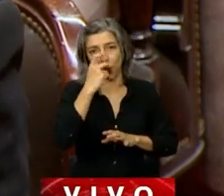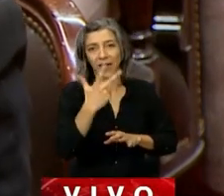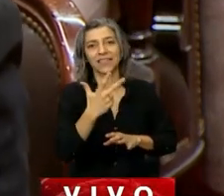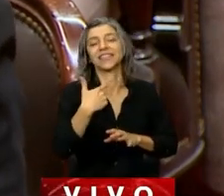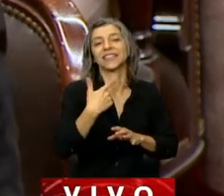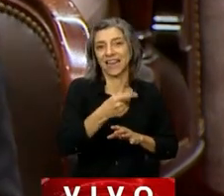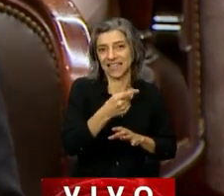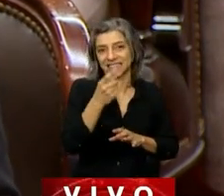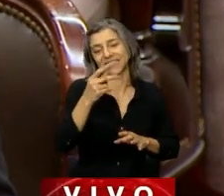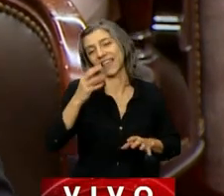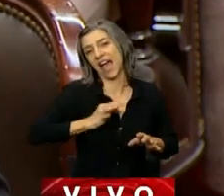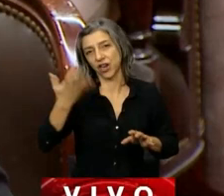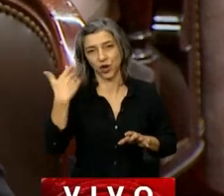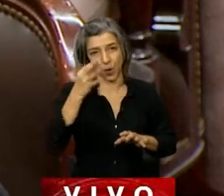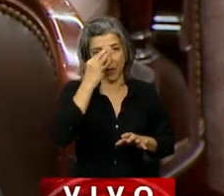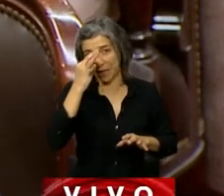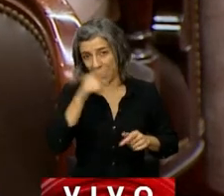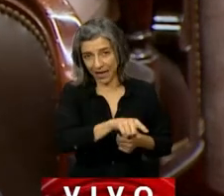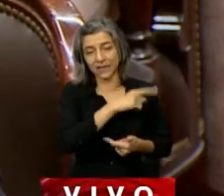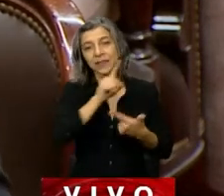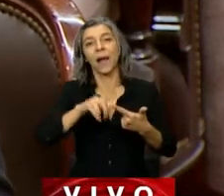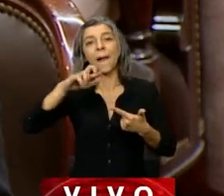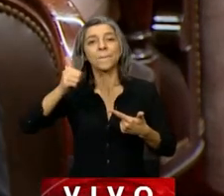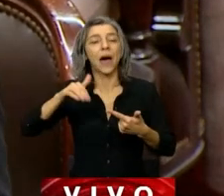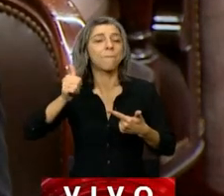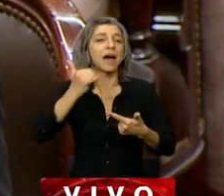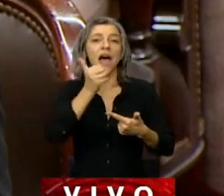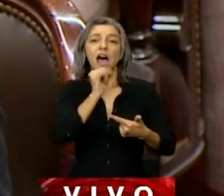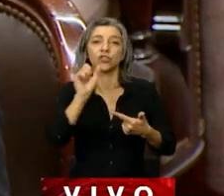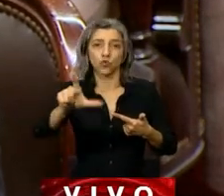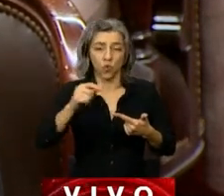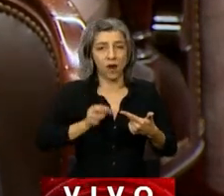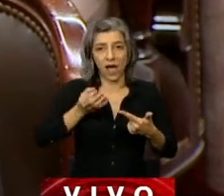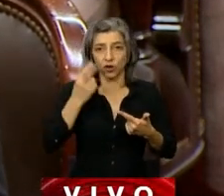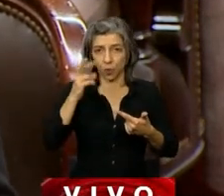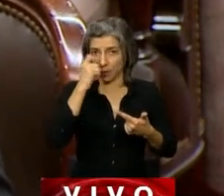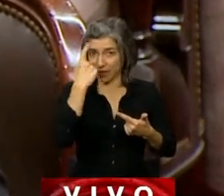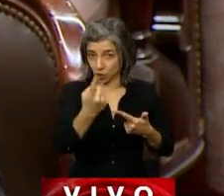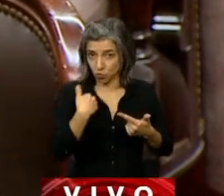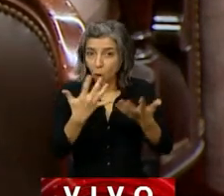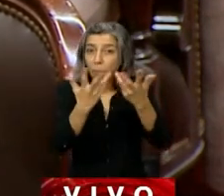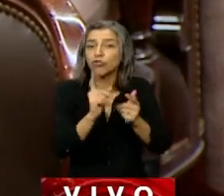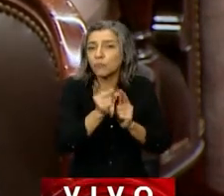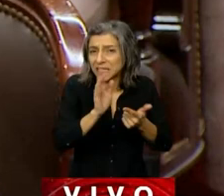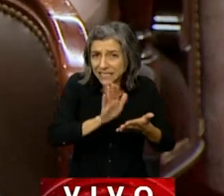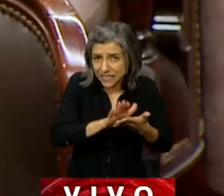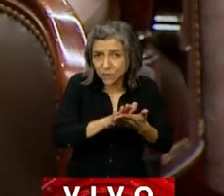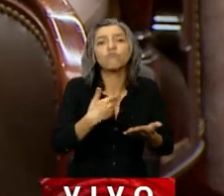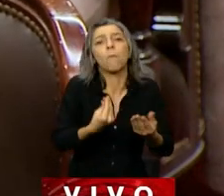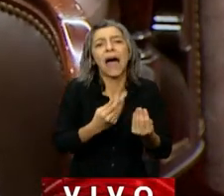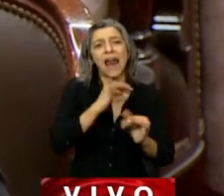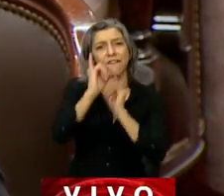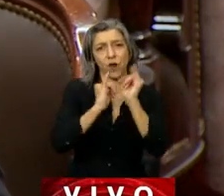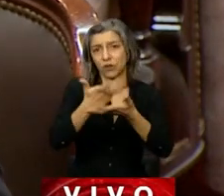proyecto Agujero Azul. Pampa Azul, 2021. Insisto, proyectos pedidos de acceso a la